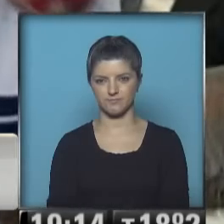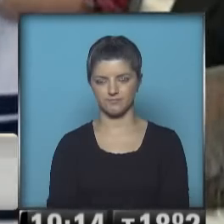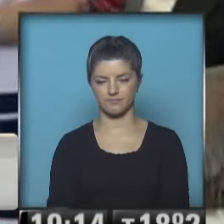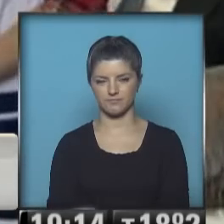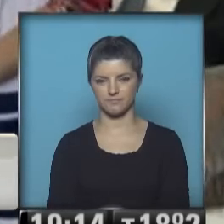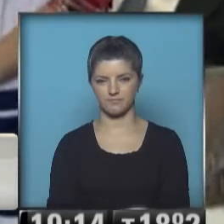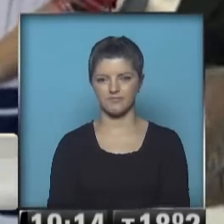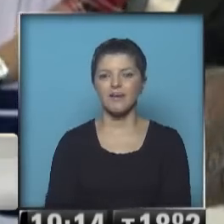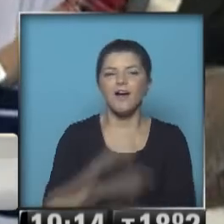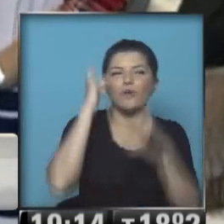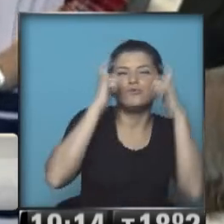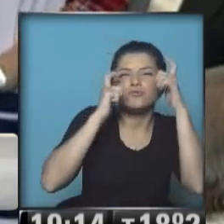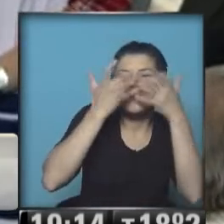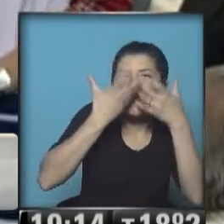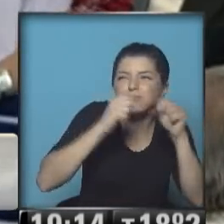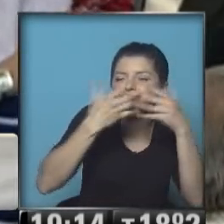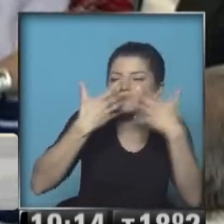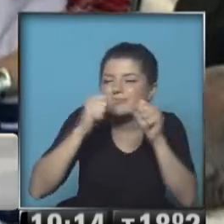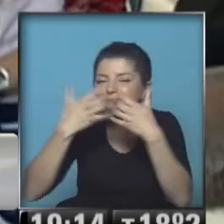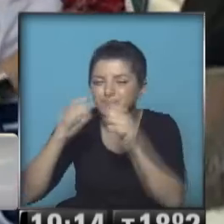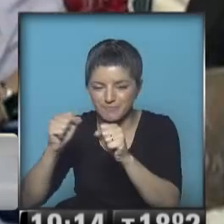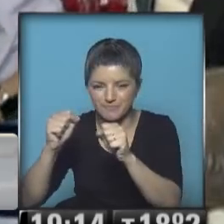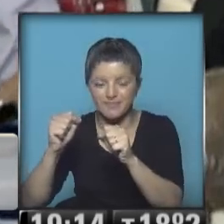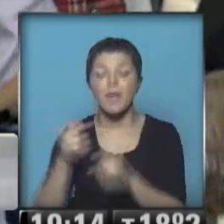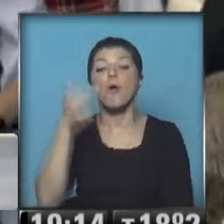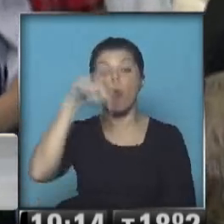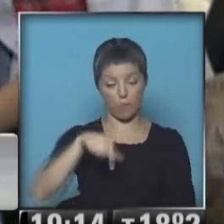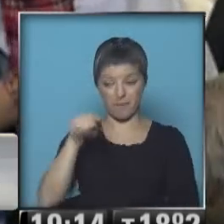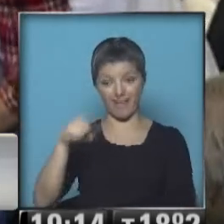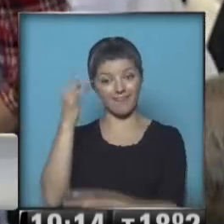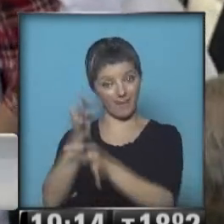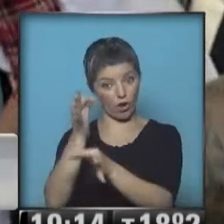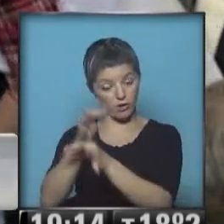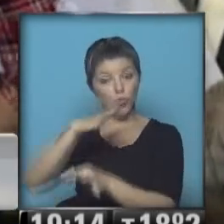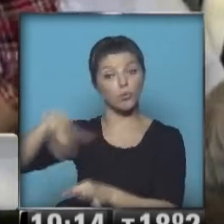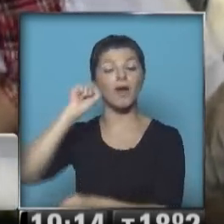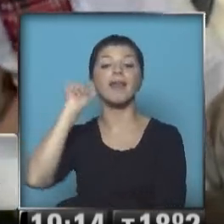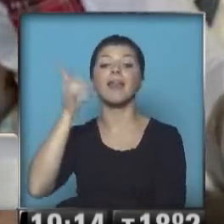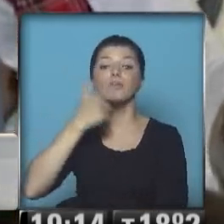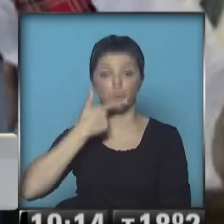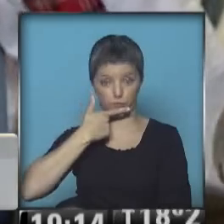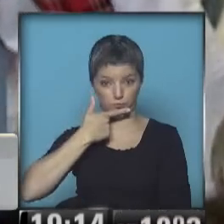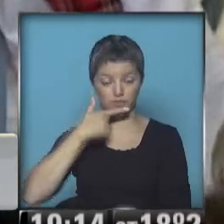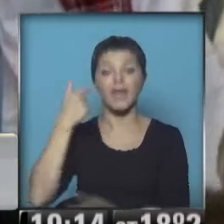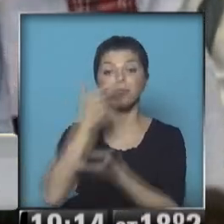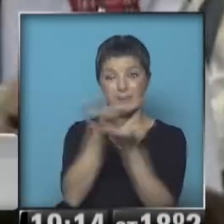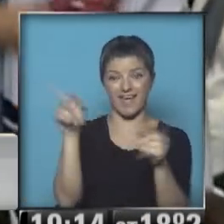Los sueños que se siguen transformando en realidad para hoy, para este colegio de Lanús, allí entonces esa aula